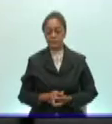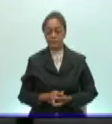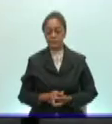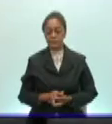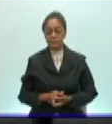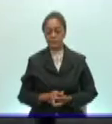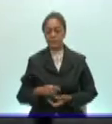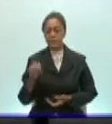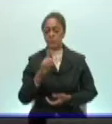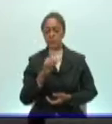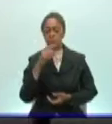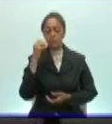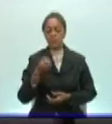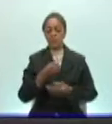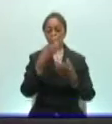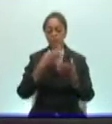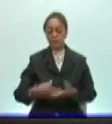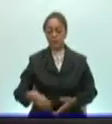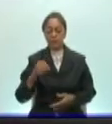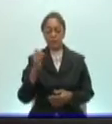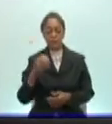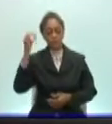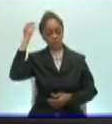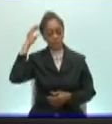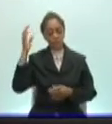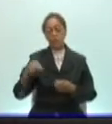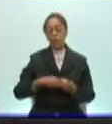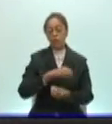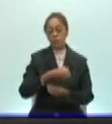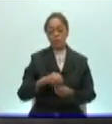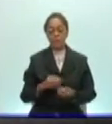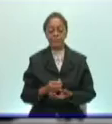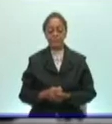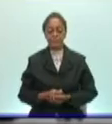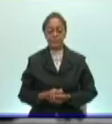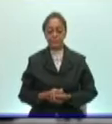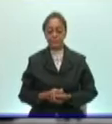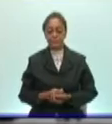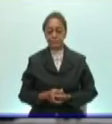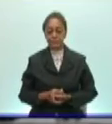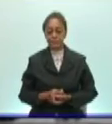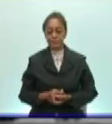No es solo la caída de un tirano o un simple cambio de gobierno.